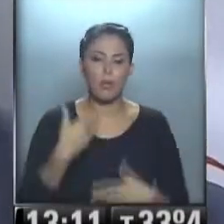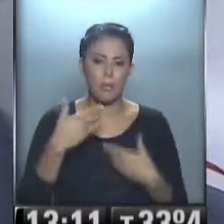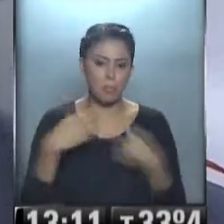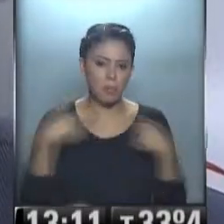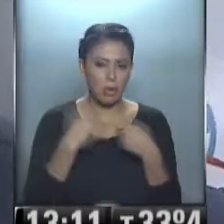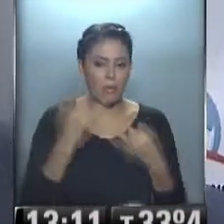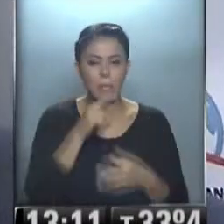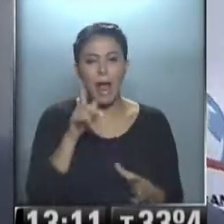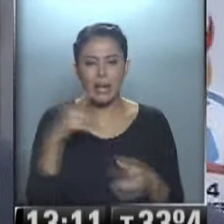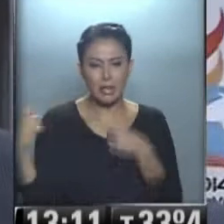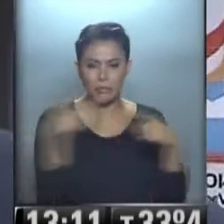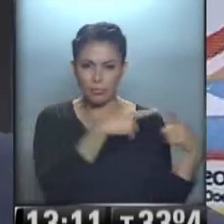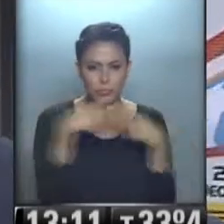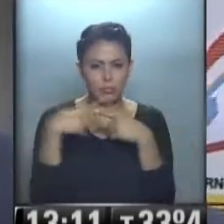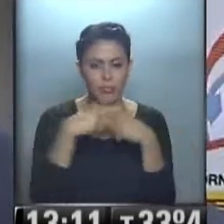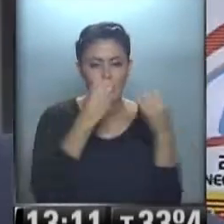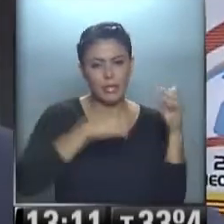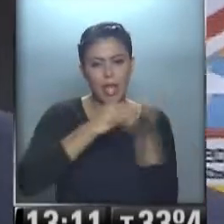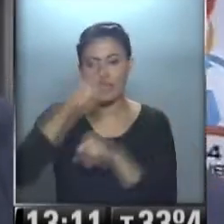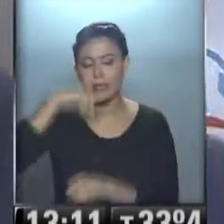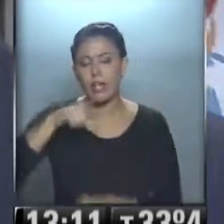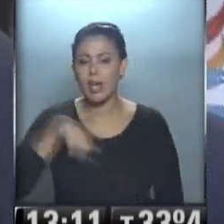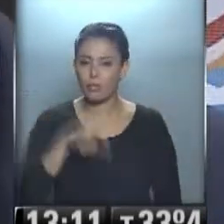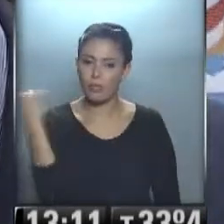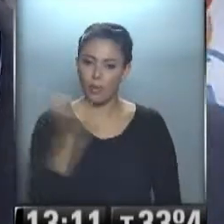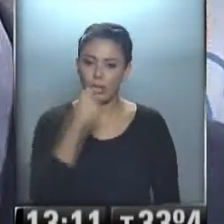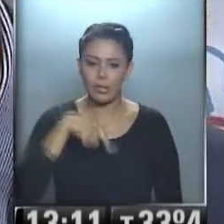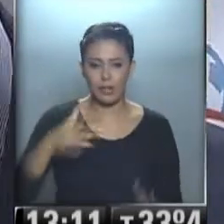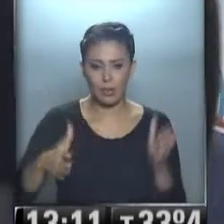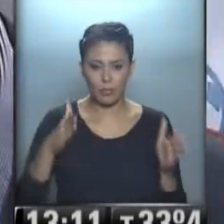partido, yo creo que tuvo ritmo el partido de principio a fin y eso es lo importante en esta época del año, ¿no?